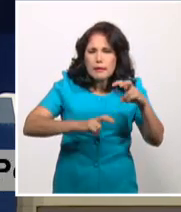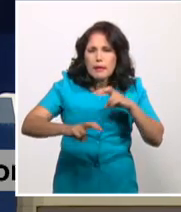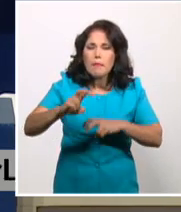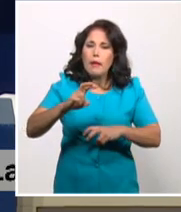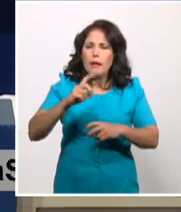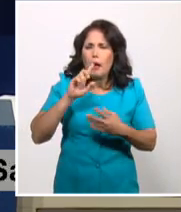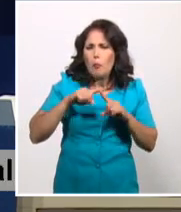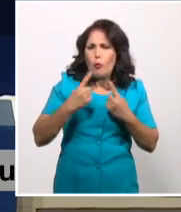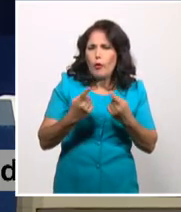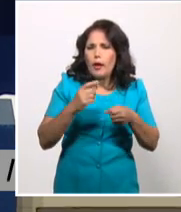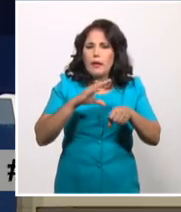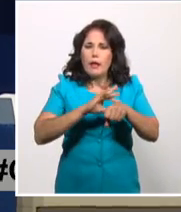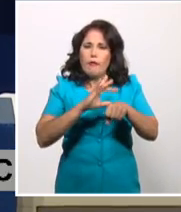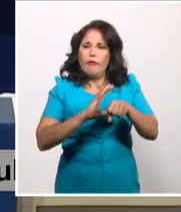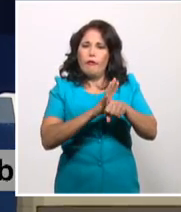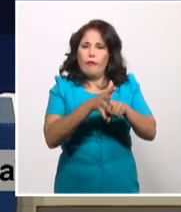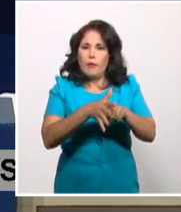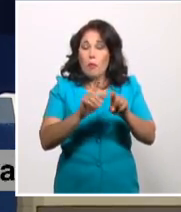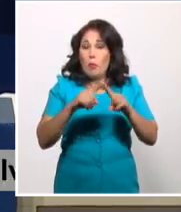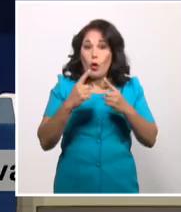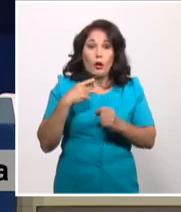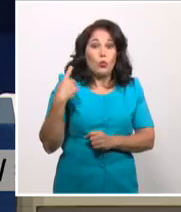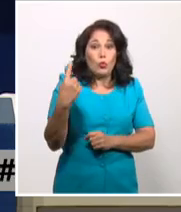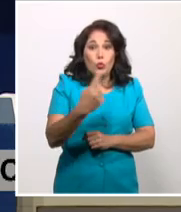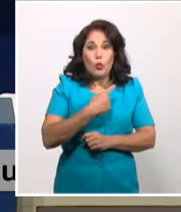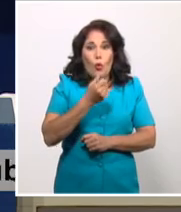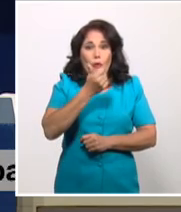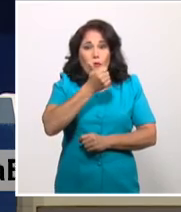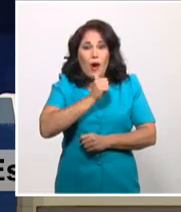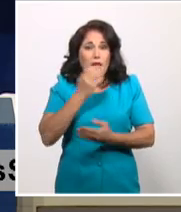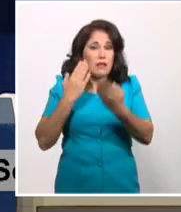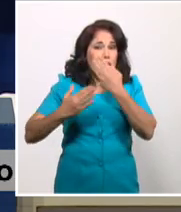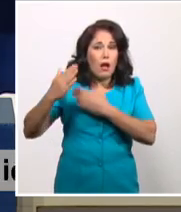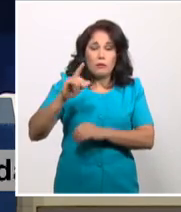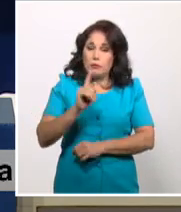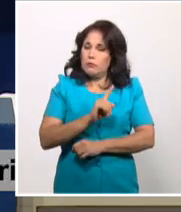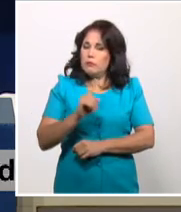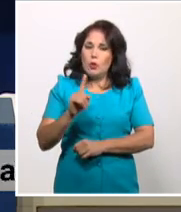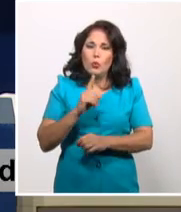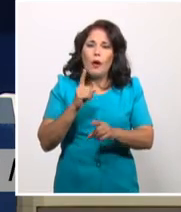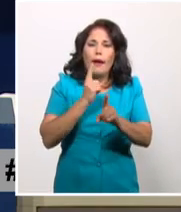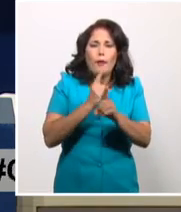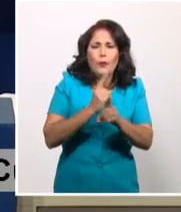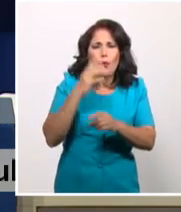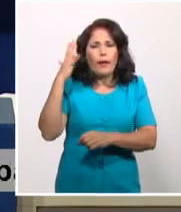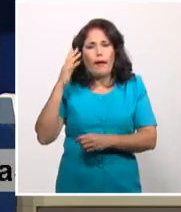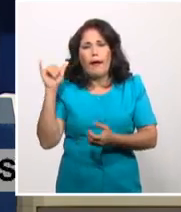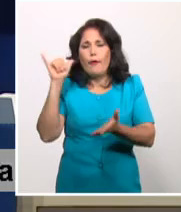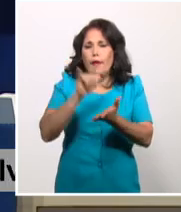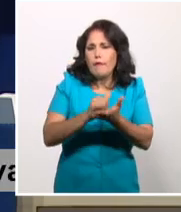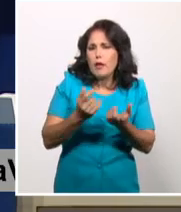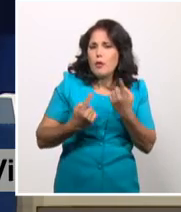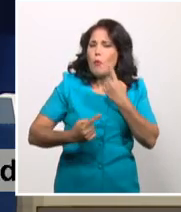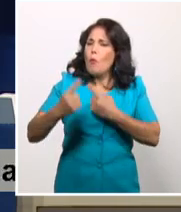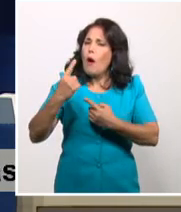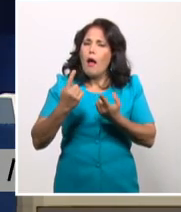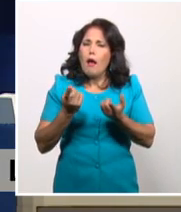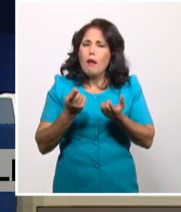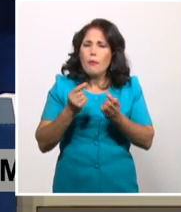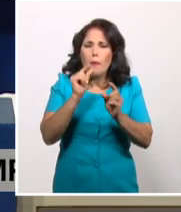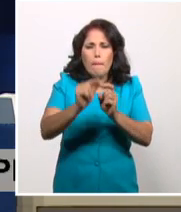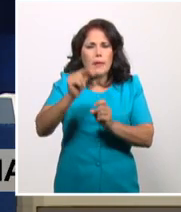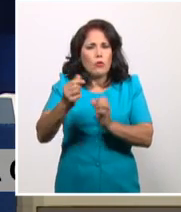buscando, porque ya no todo es tan sencillo como no tuvo contacto con un extranjero que llegó o tuvo contacto con un